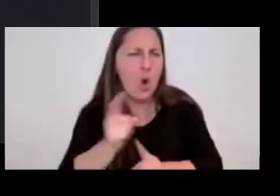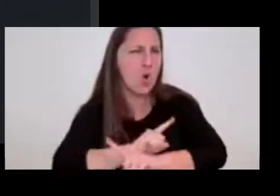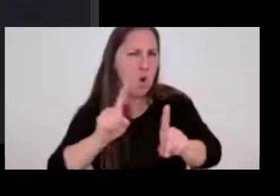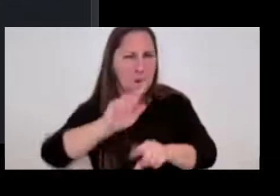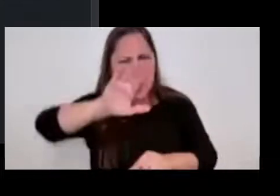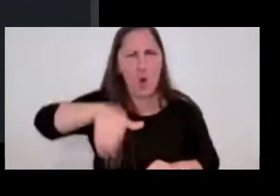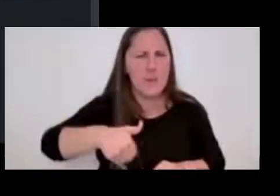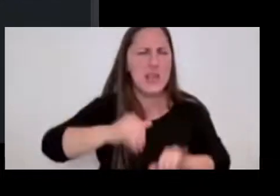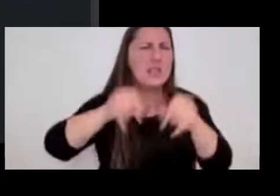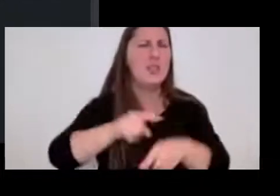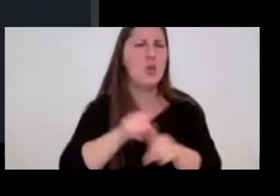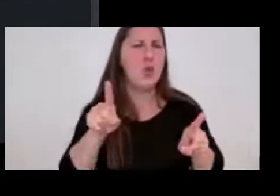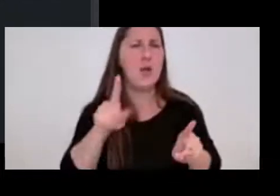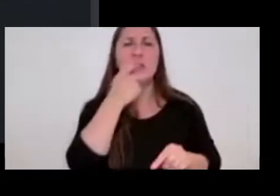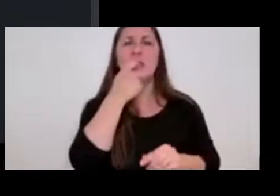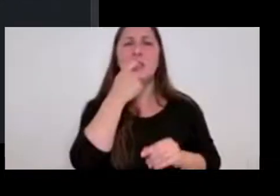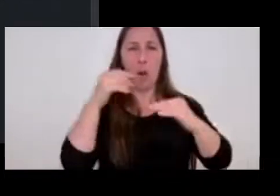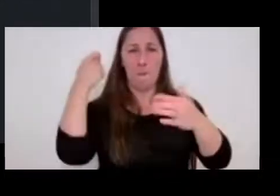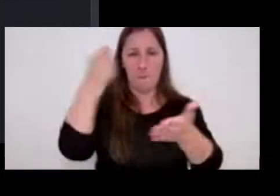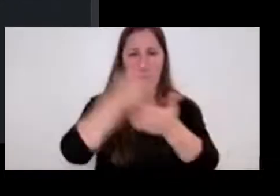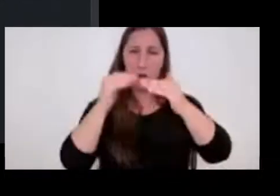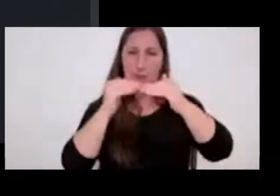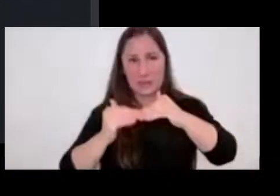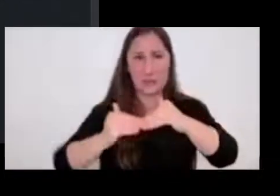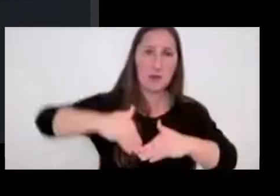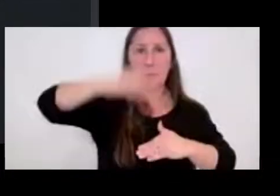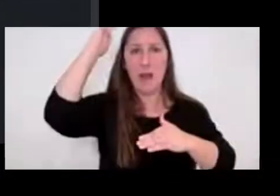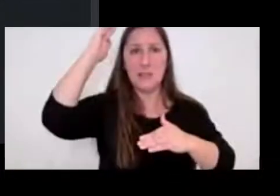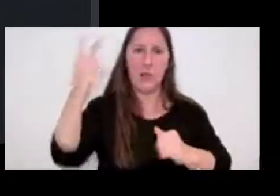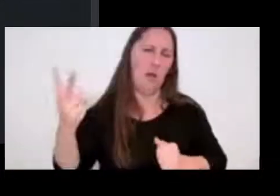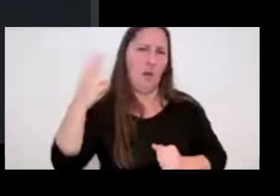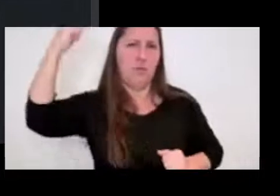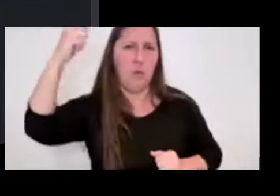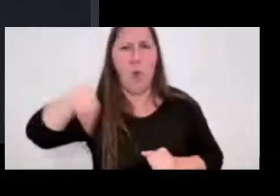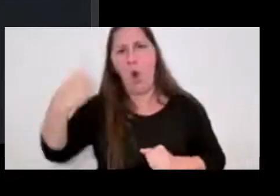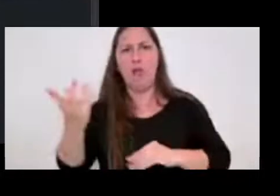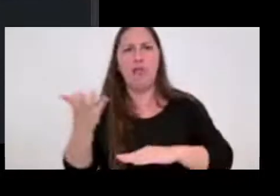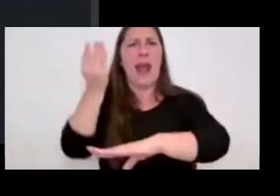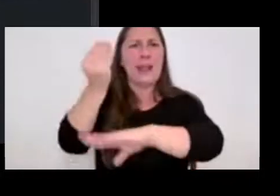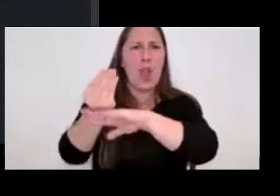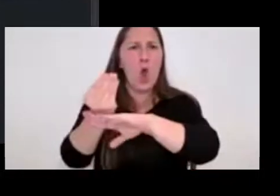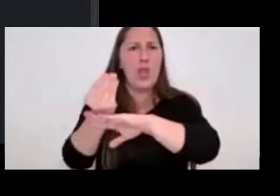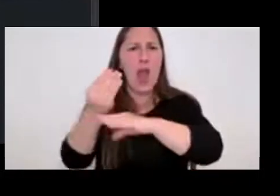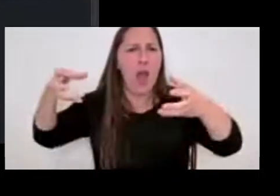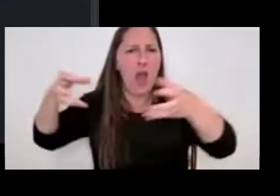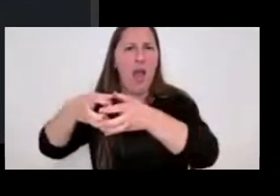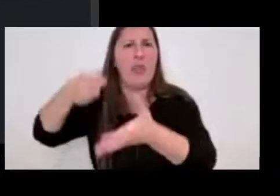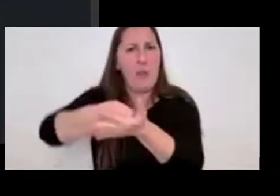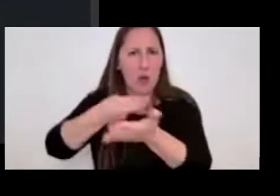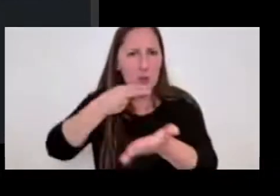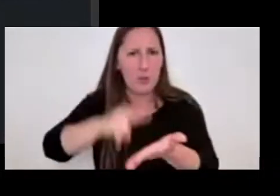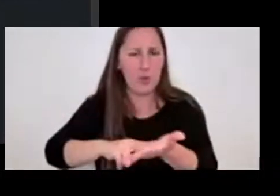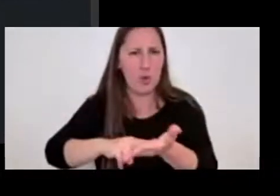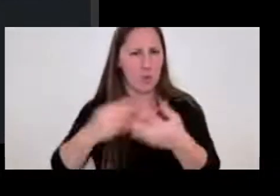Porque yo, si me paso, tengo que ver ahora si caigo en otra categoría de pago de impuestos, digamos, ¿no? Entonces,